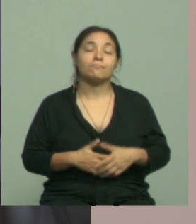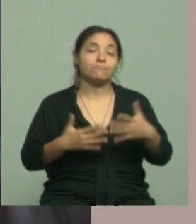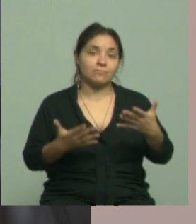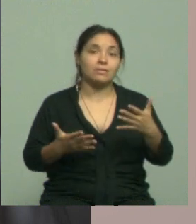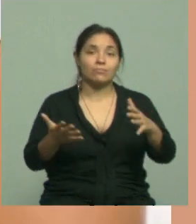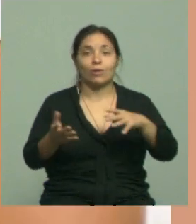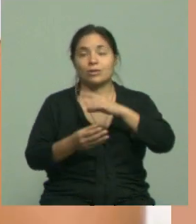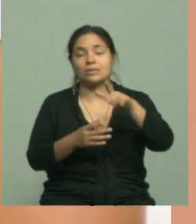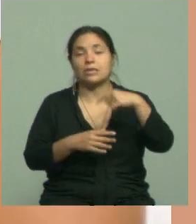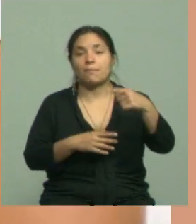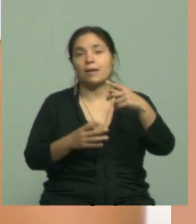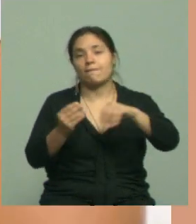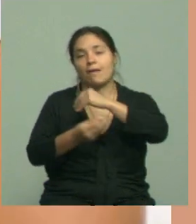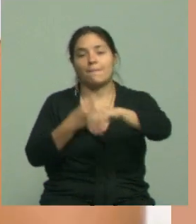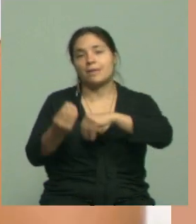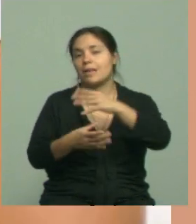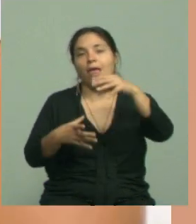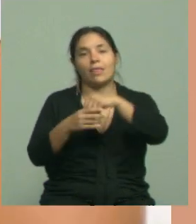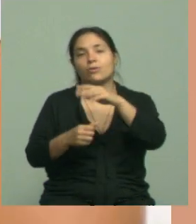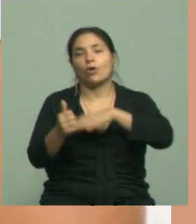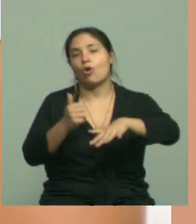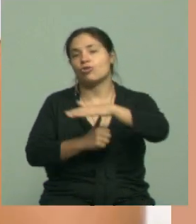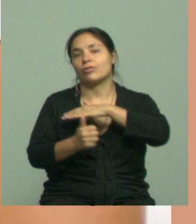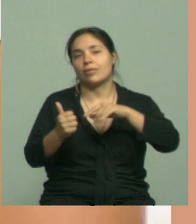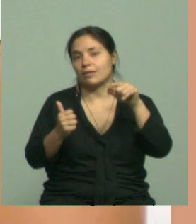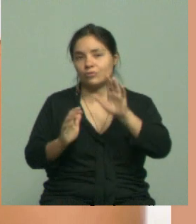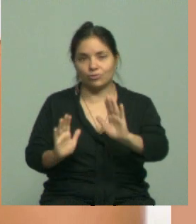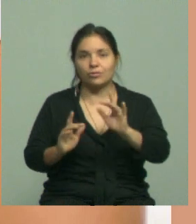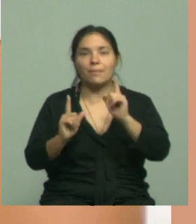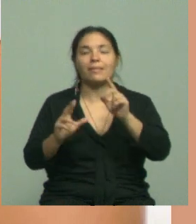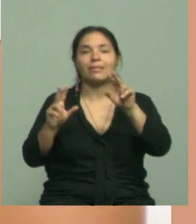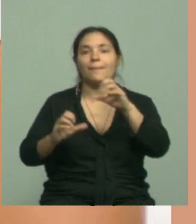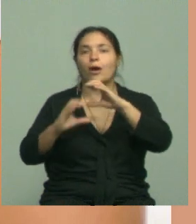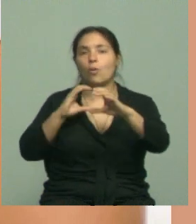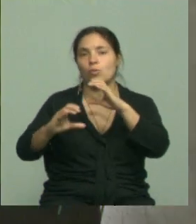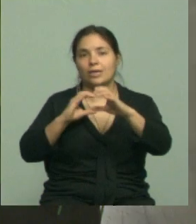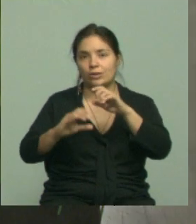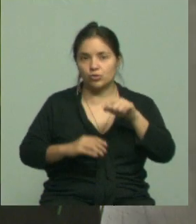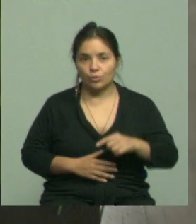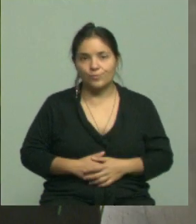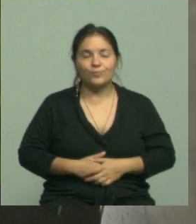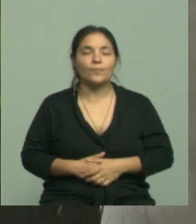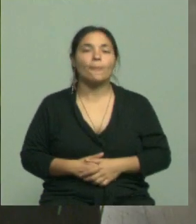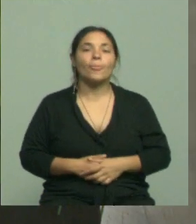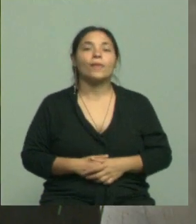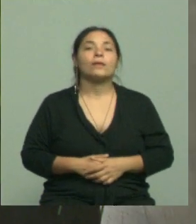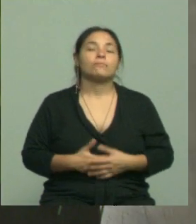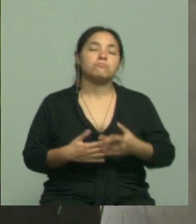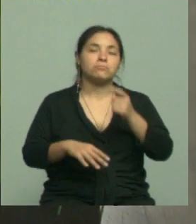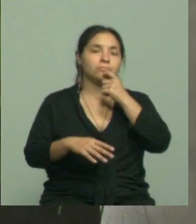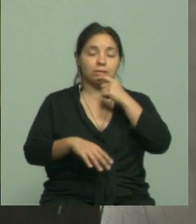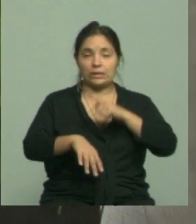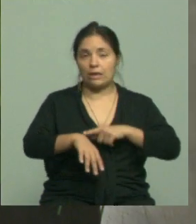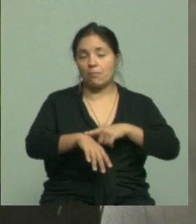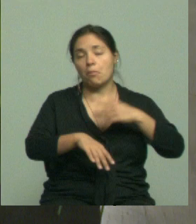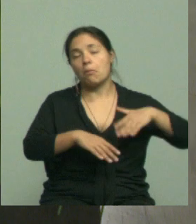general, familiar. También de un sistema de comunicación ahí. Sí, Alejandra, y pensando un poco en el paso del tiempo, vos